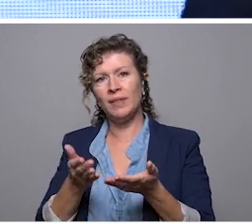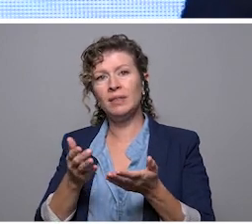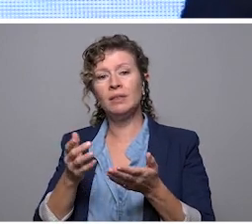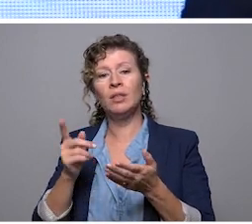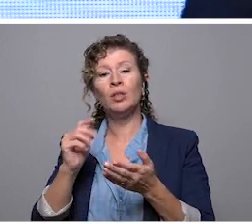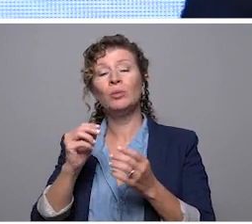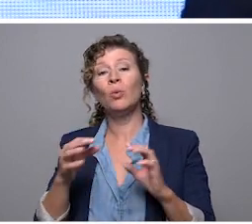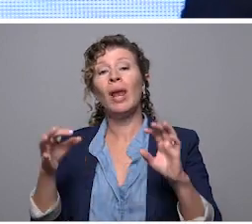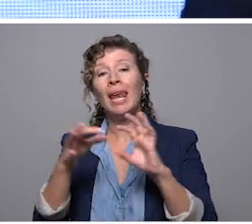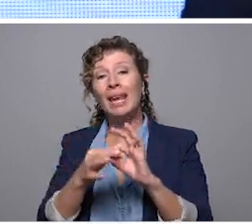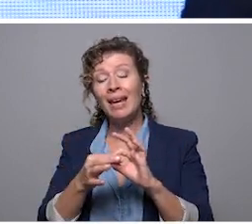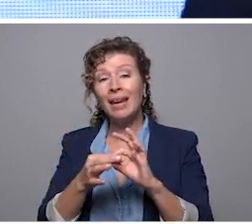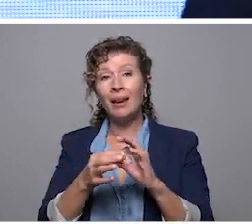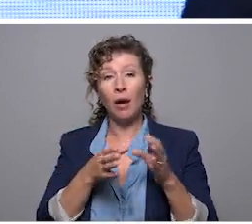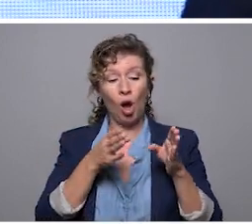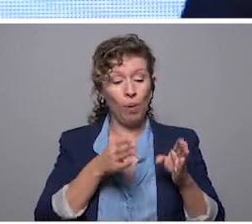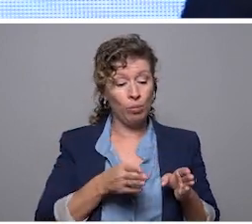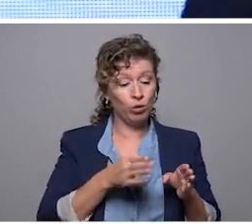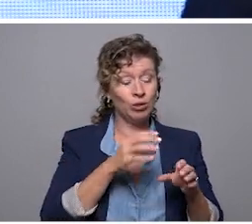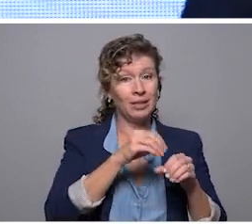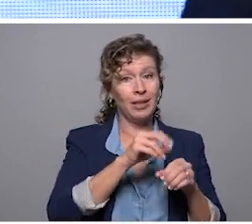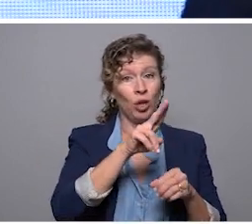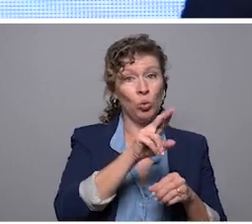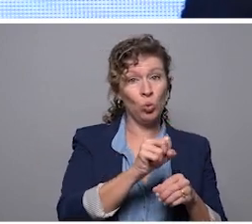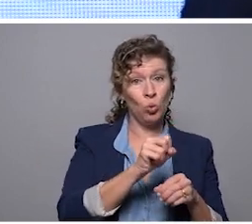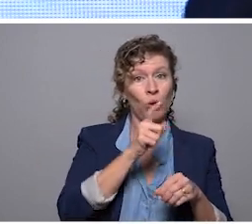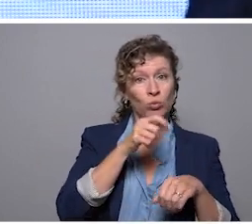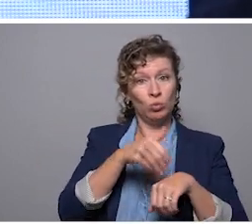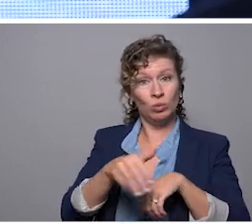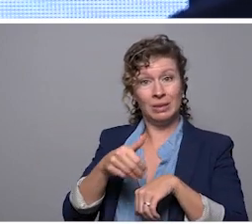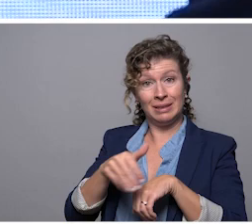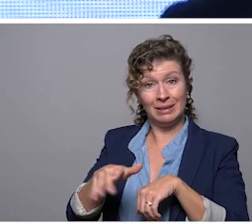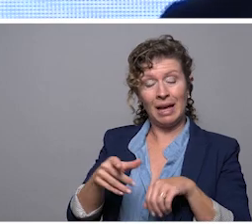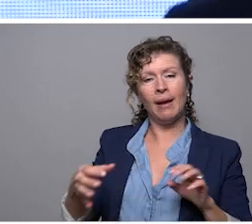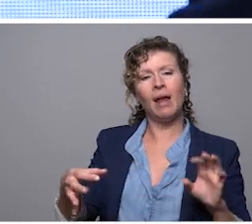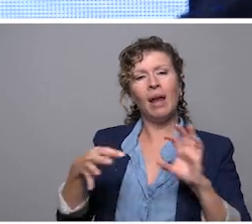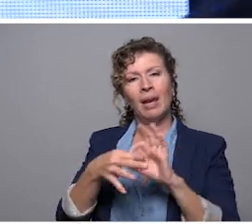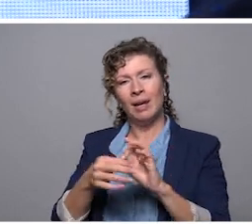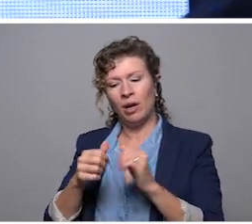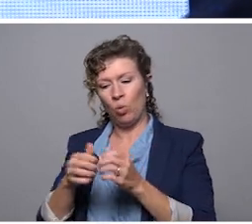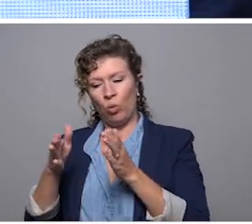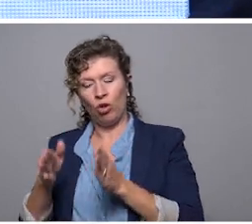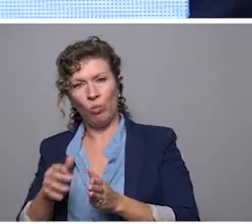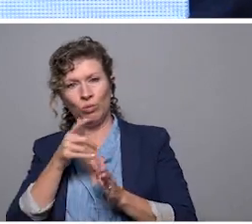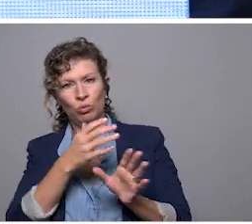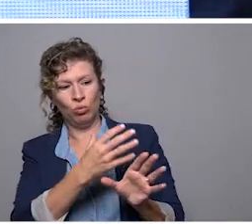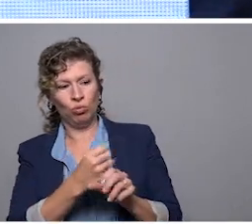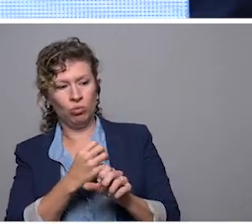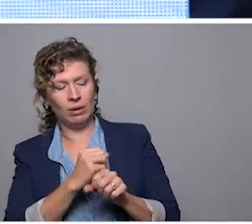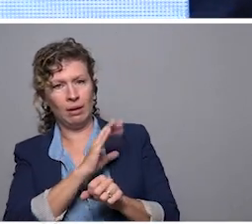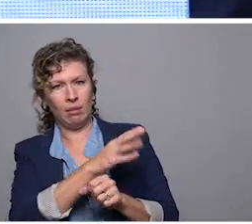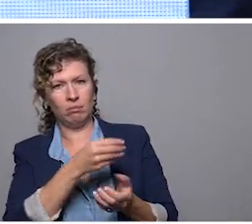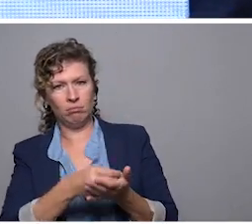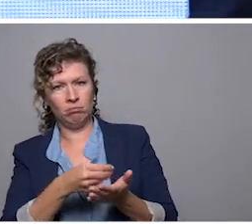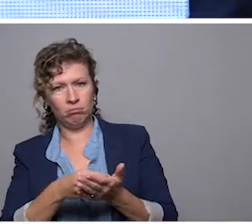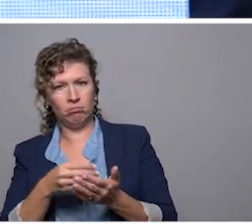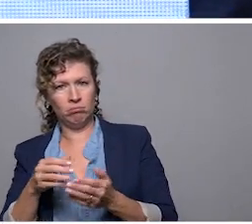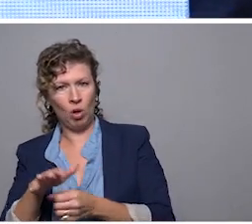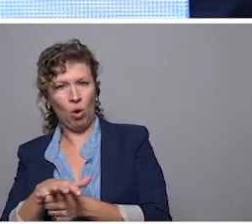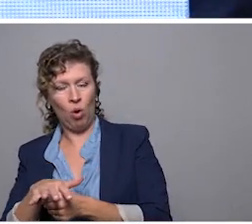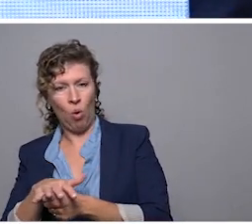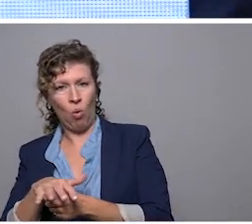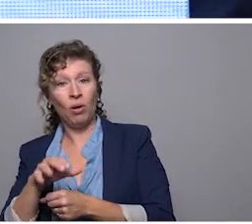recibe pero a través de cuentas bancarias en los microban entonces eh el mundo la de la